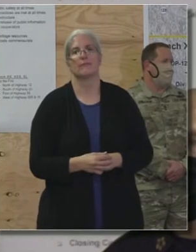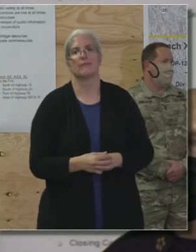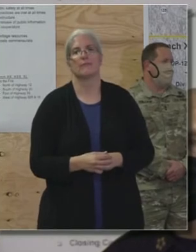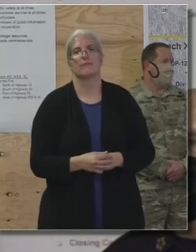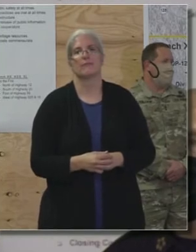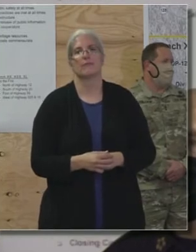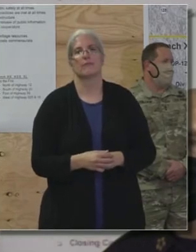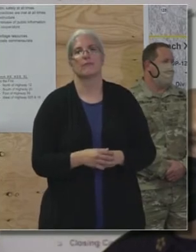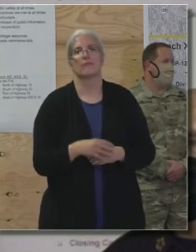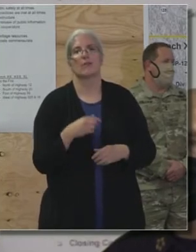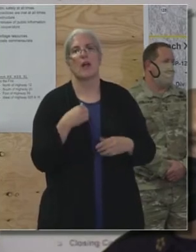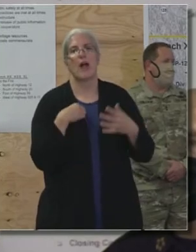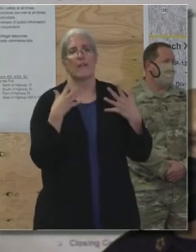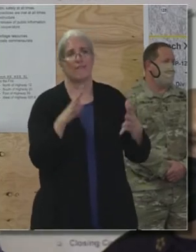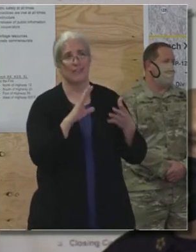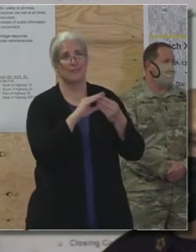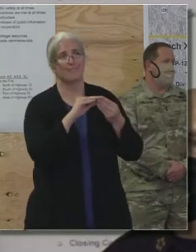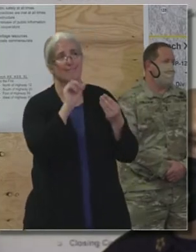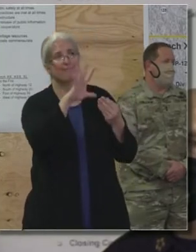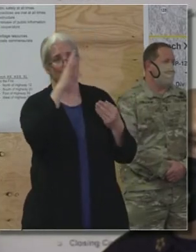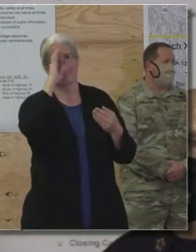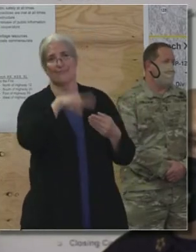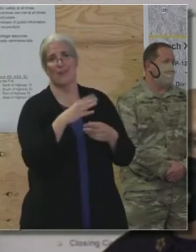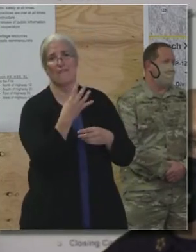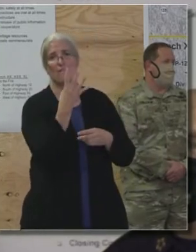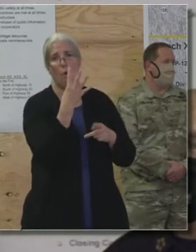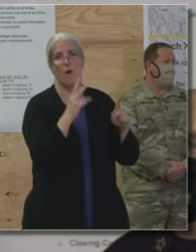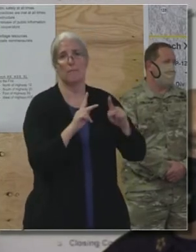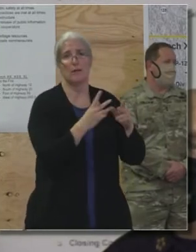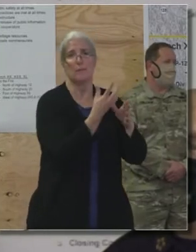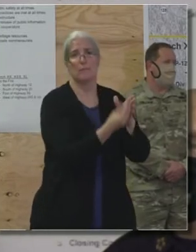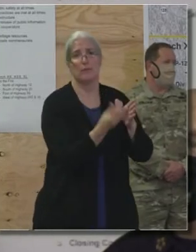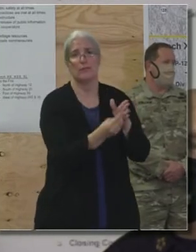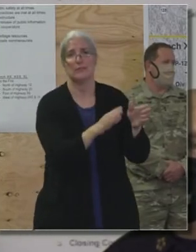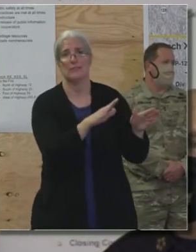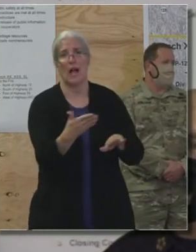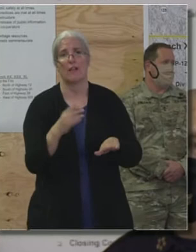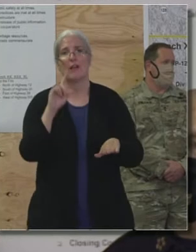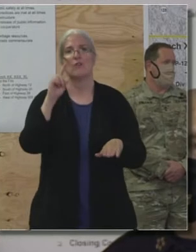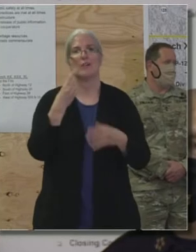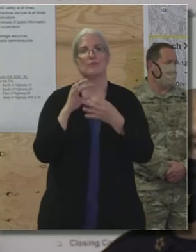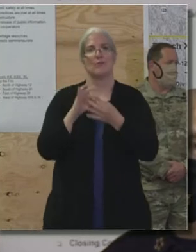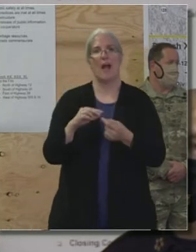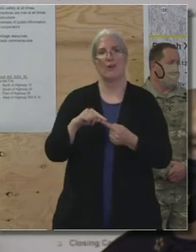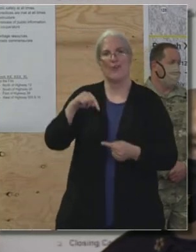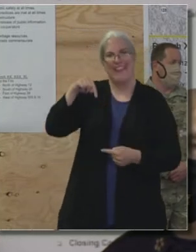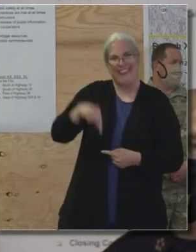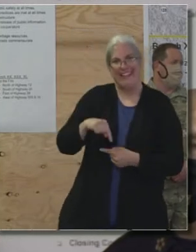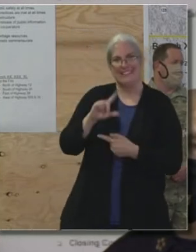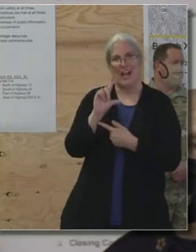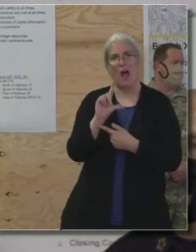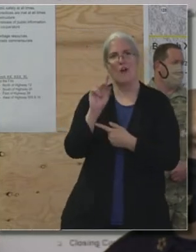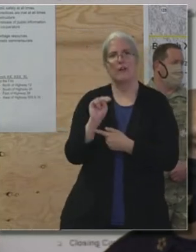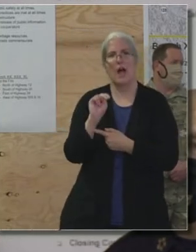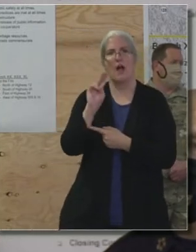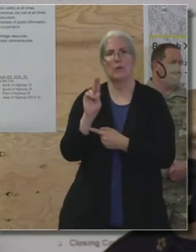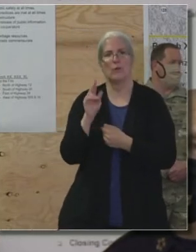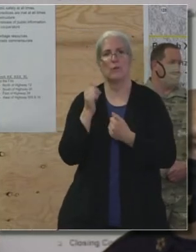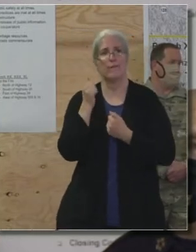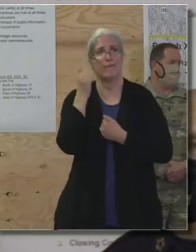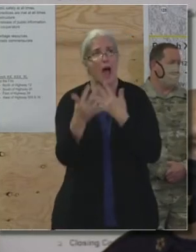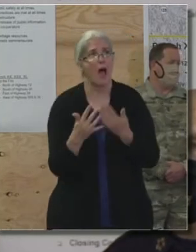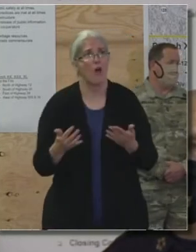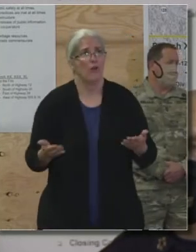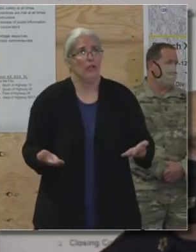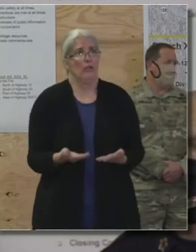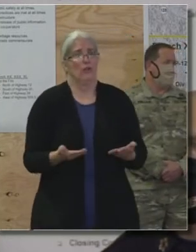último la semana pasada hubo cuatro muertes en estado de california 4 son los relacionados de complejo de incendios ln y